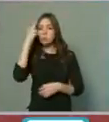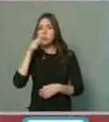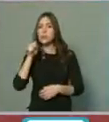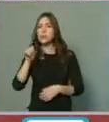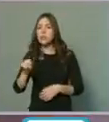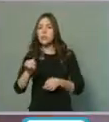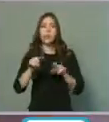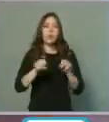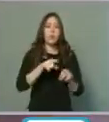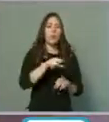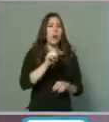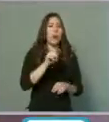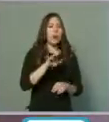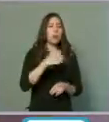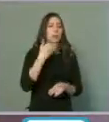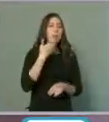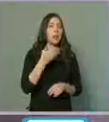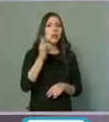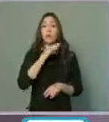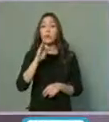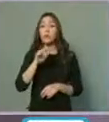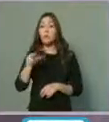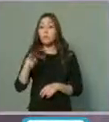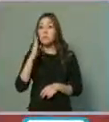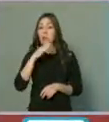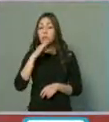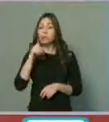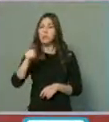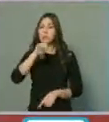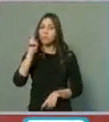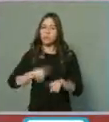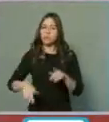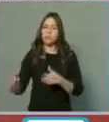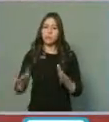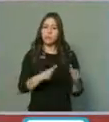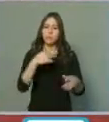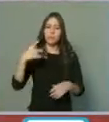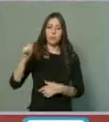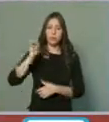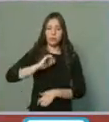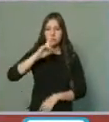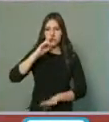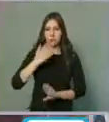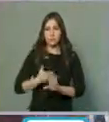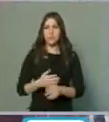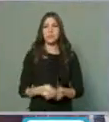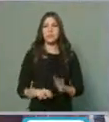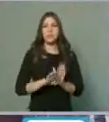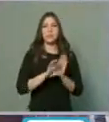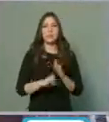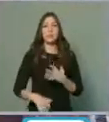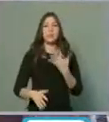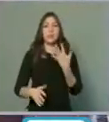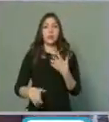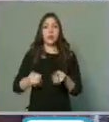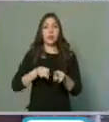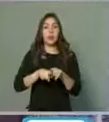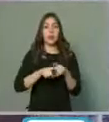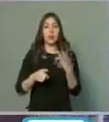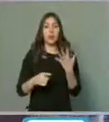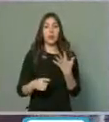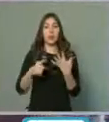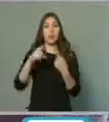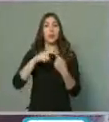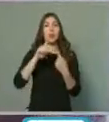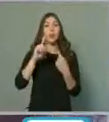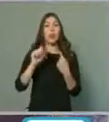estos incidentes para removerlos, ¿no? Y ahora, ¿qué sucede si son 5 hermanos y uno es el albacea y los hermanos no